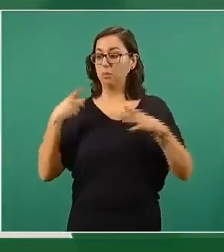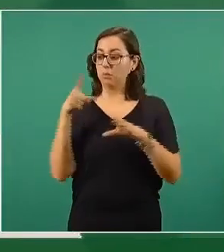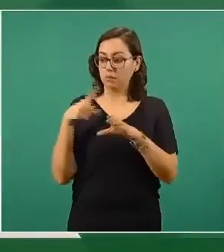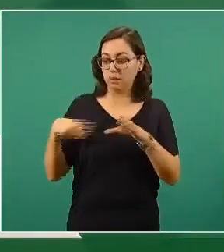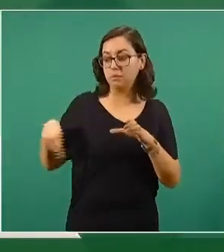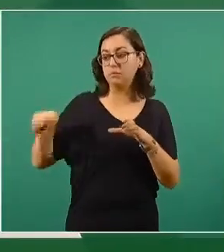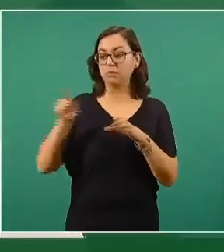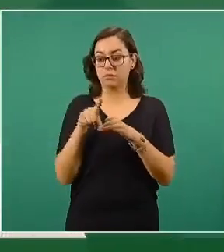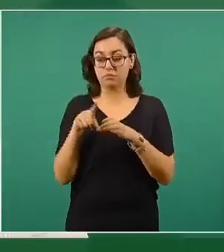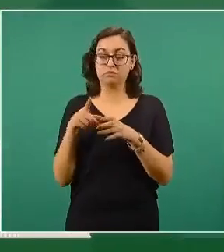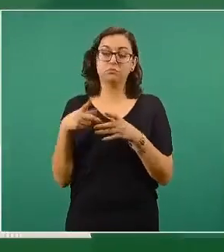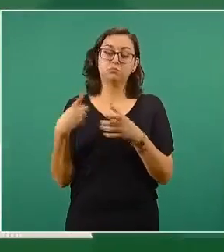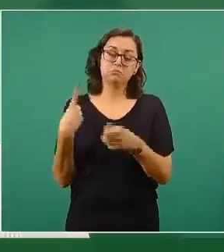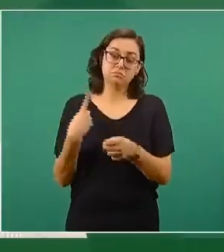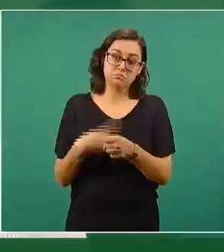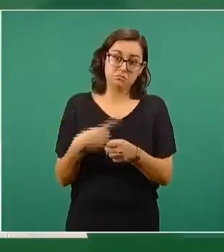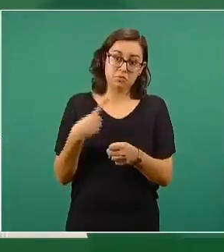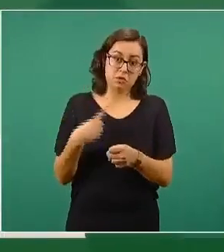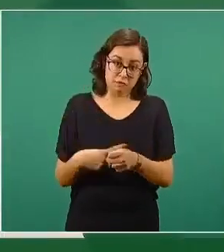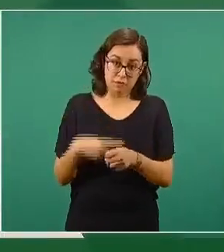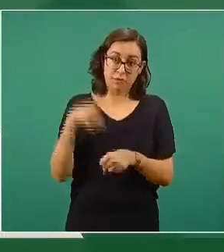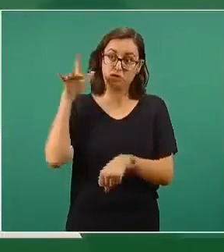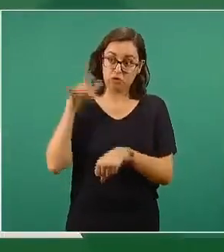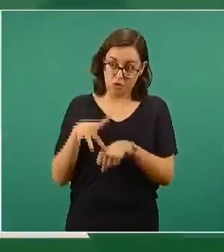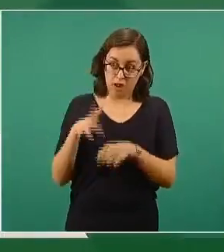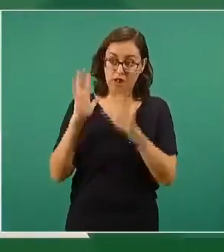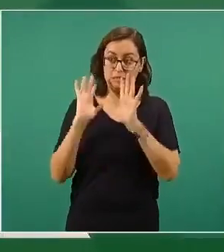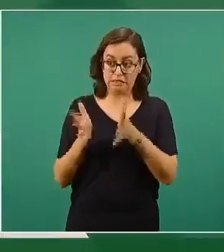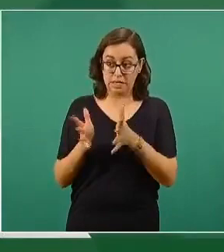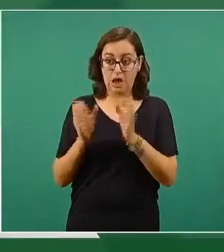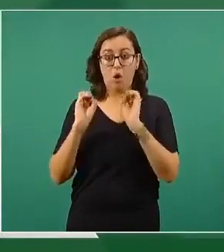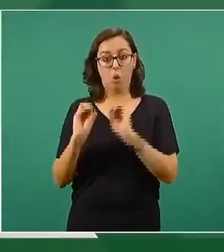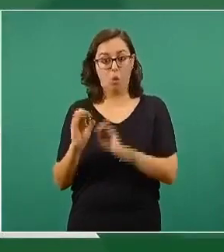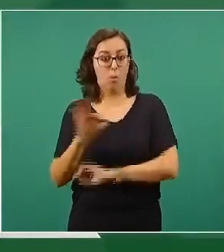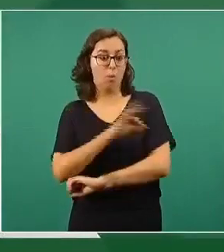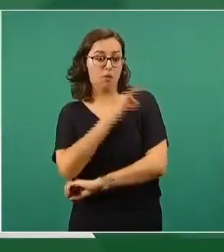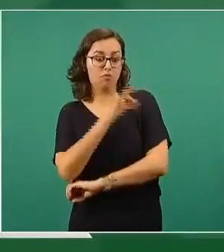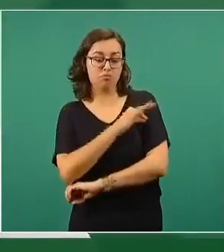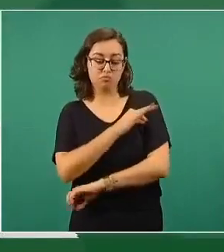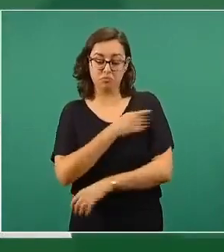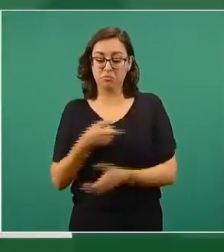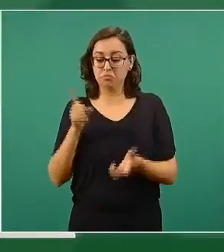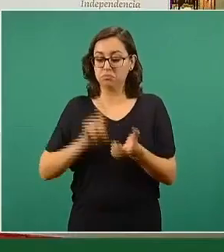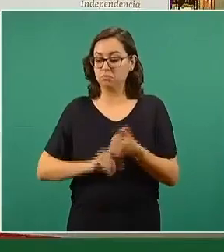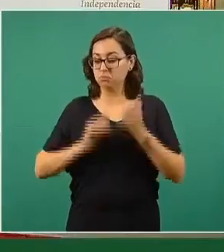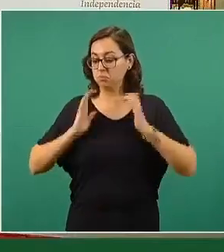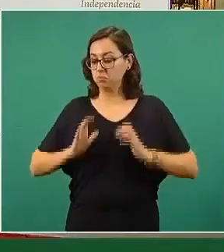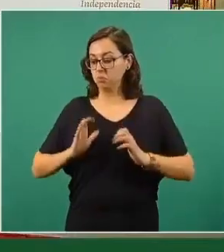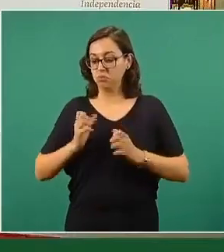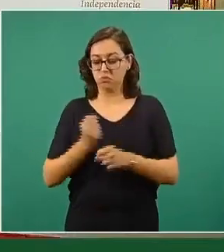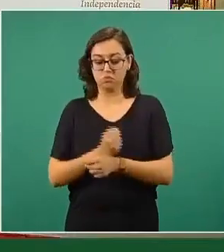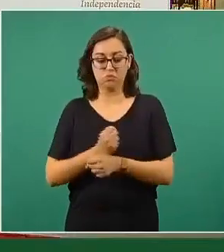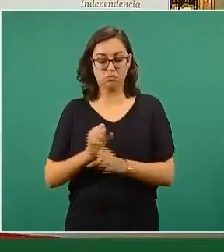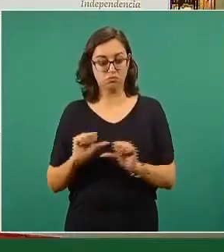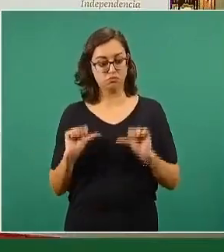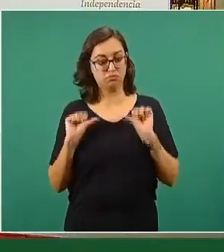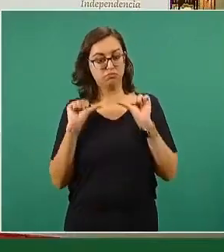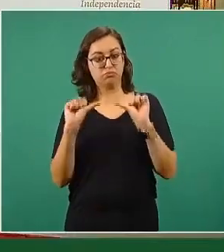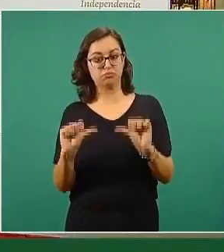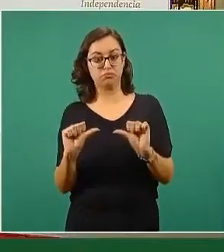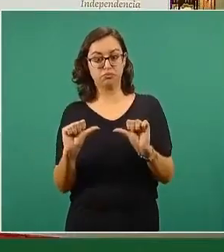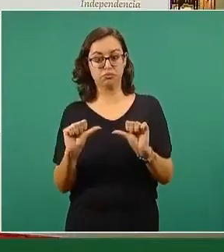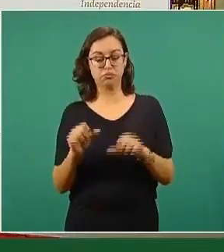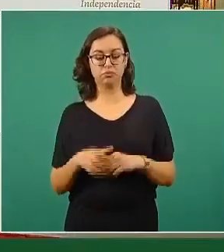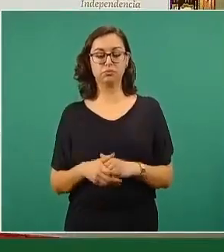porque padecimos COVID o ya sea porque recibimos la vacuna COVID y quien ya recibió esquema completo ya